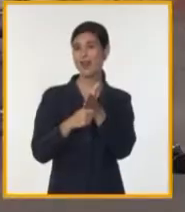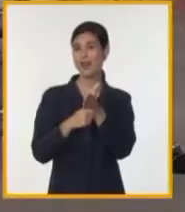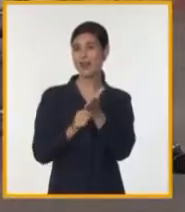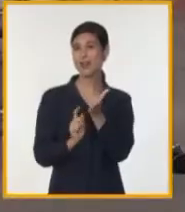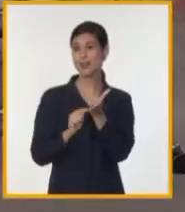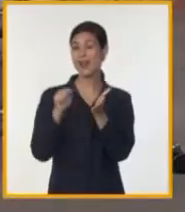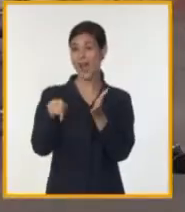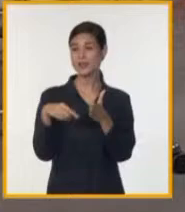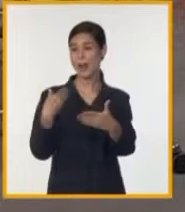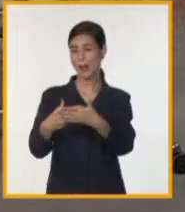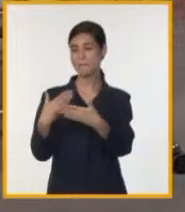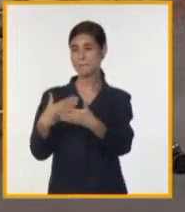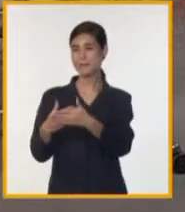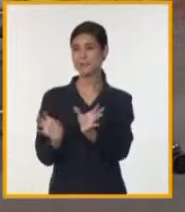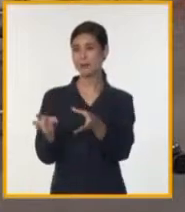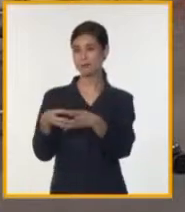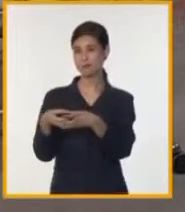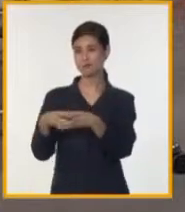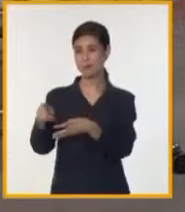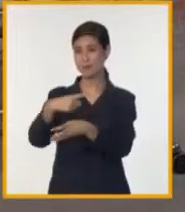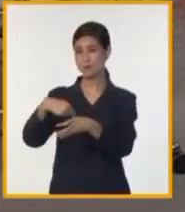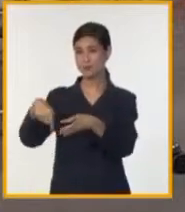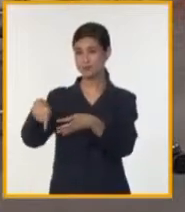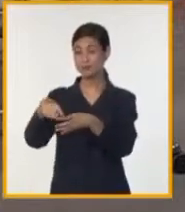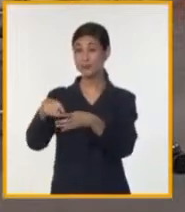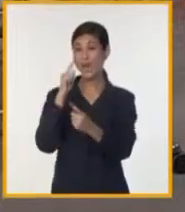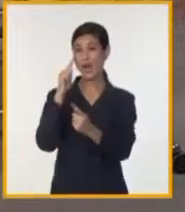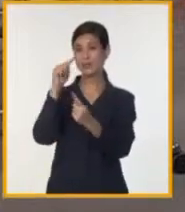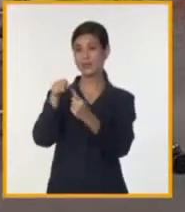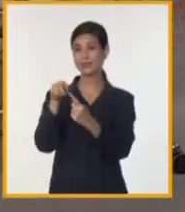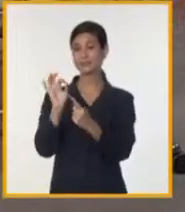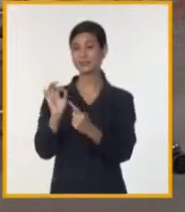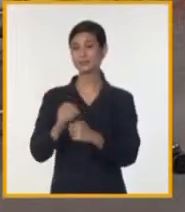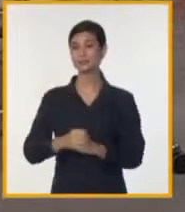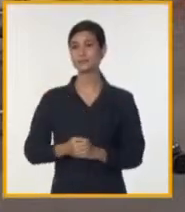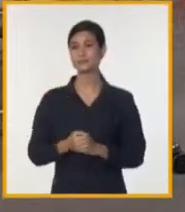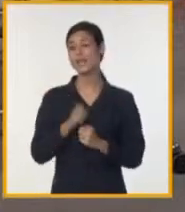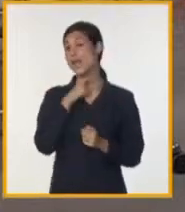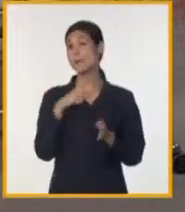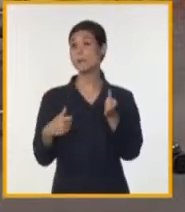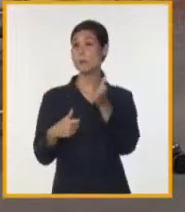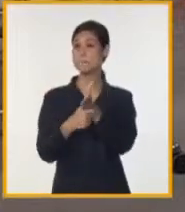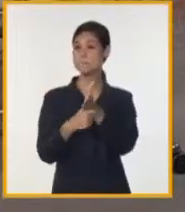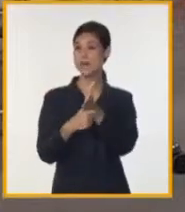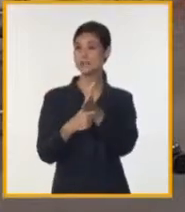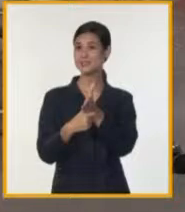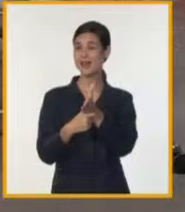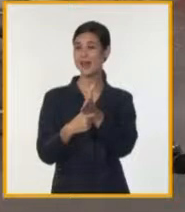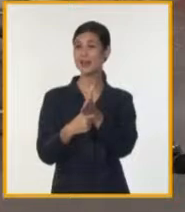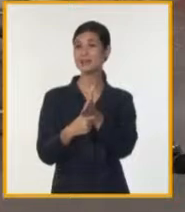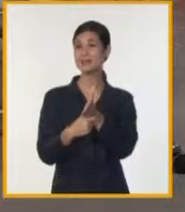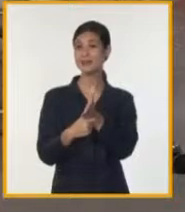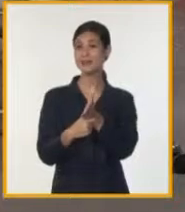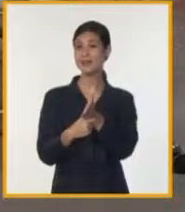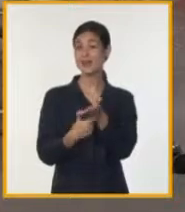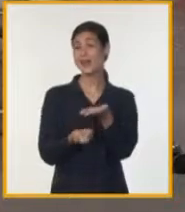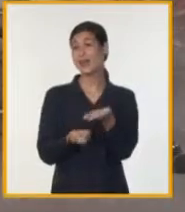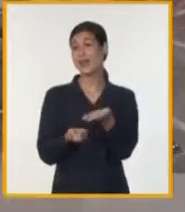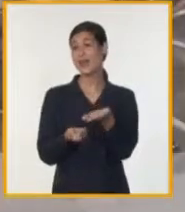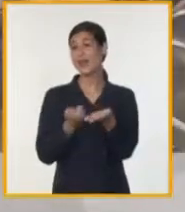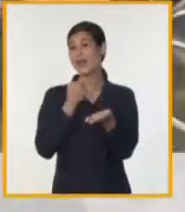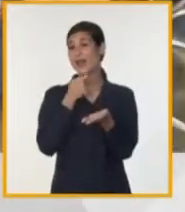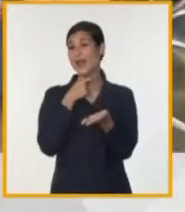de la mesa de hoy. Ahí se comercializan los pasajes. Primeramente empezaron con los pasajes automotores, los